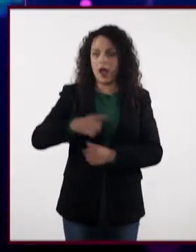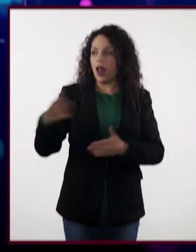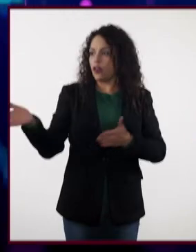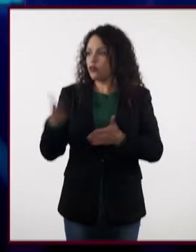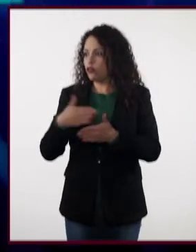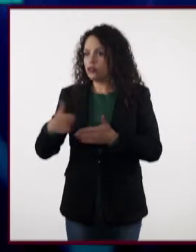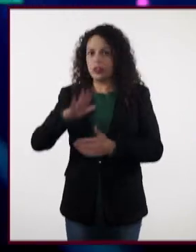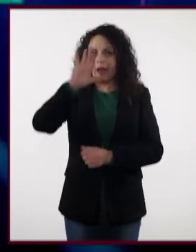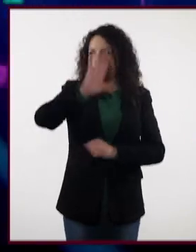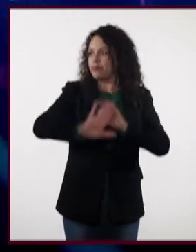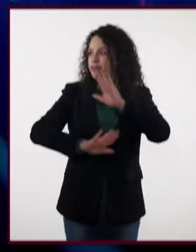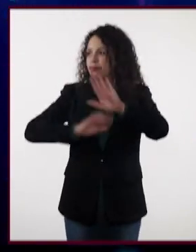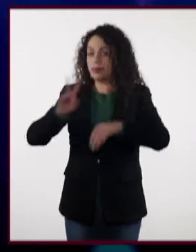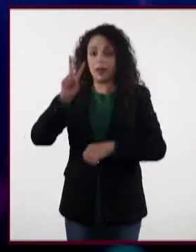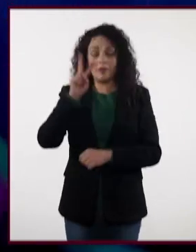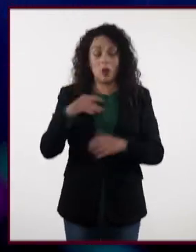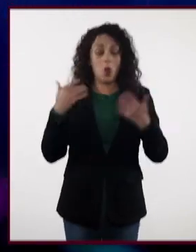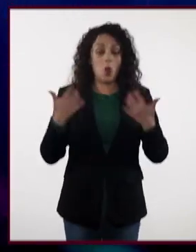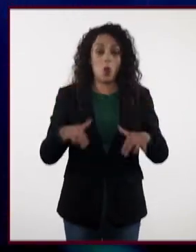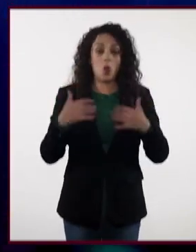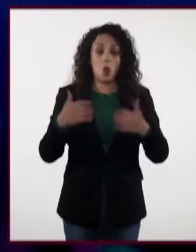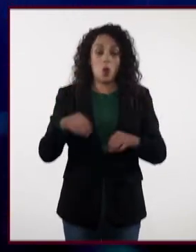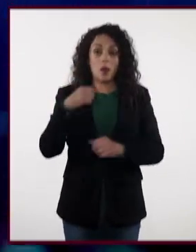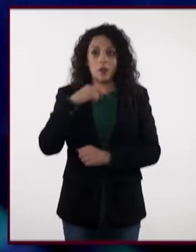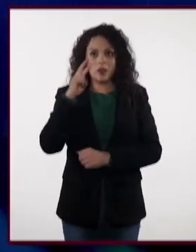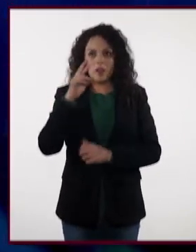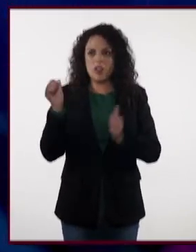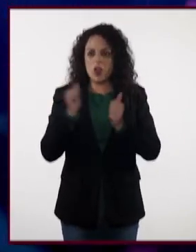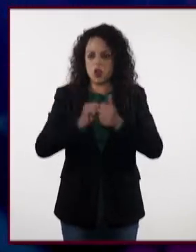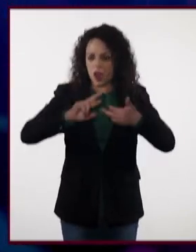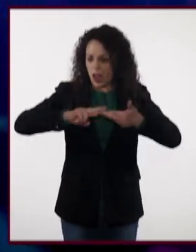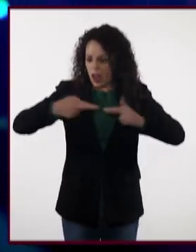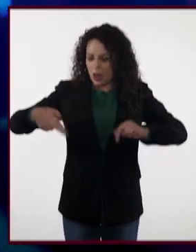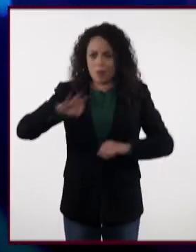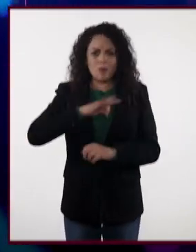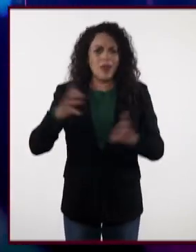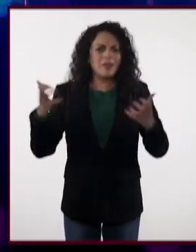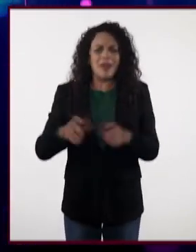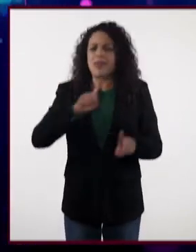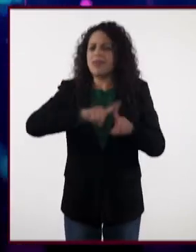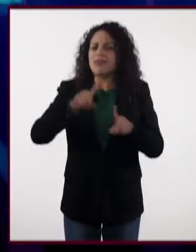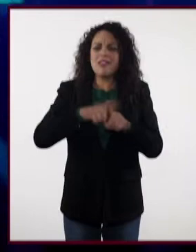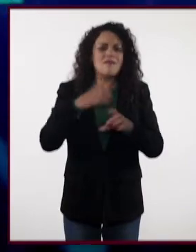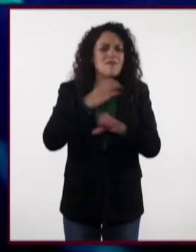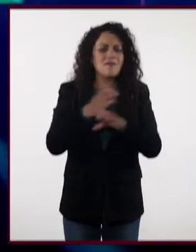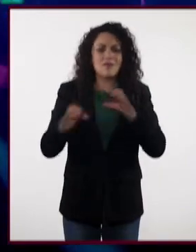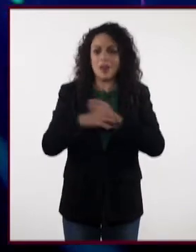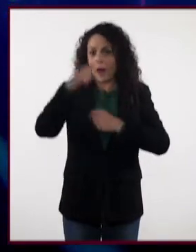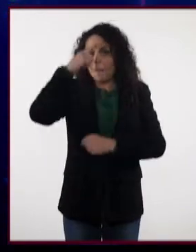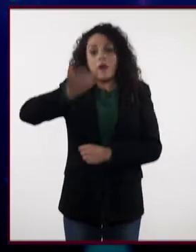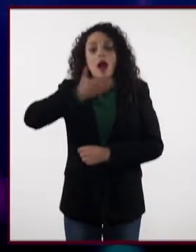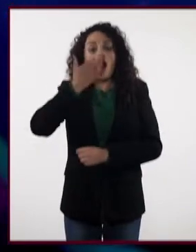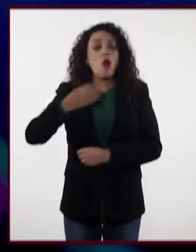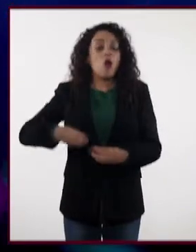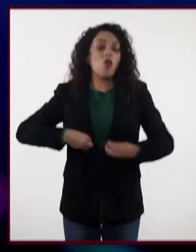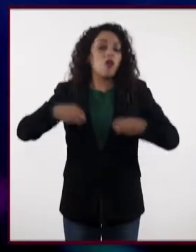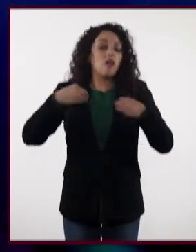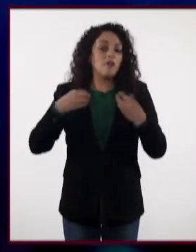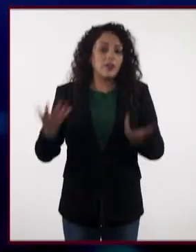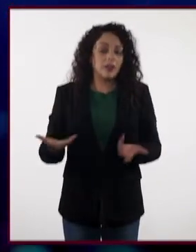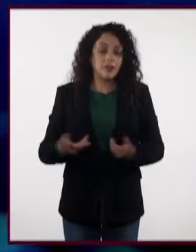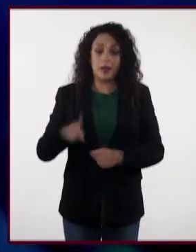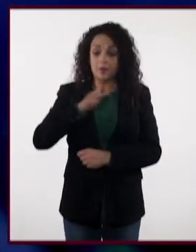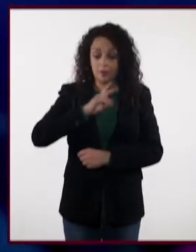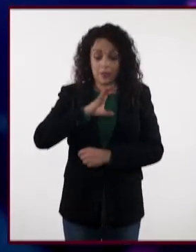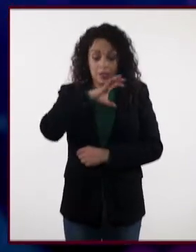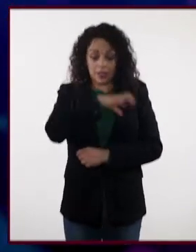cocina. Me parece fascinante pensar que con hilos podemos crear cosas tan distintas para la vida cotidiana. Bueno, mi pasión de los